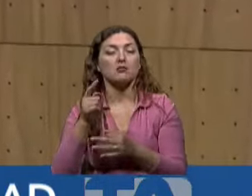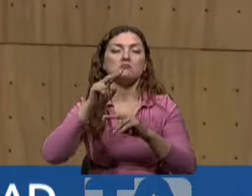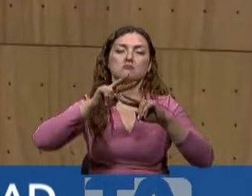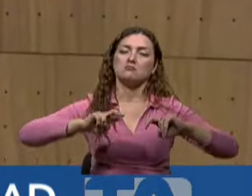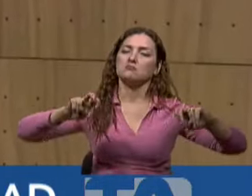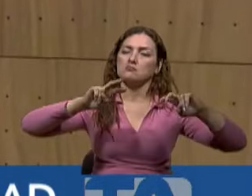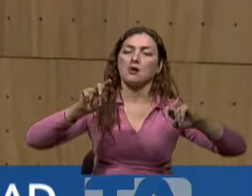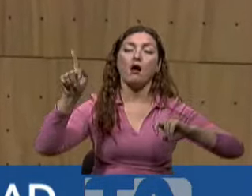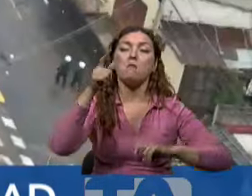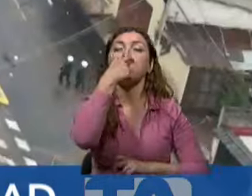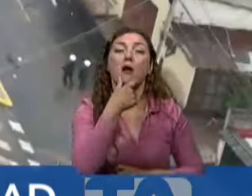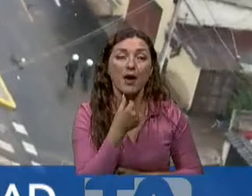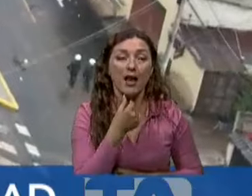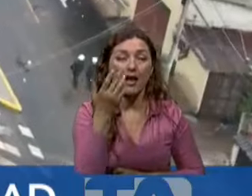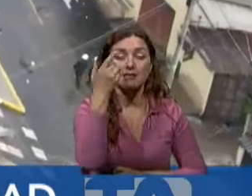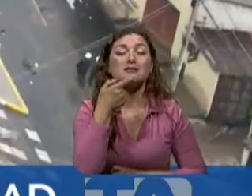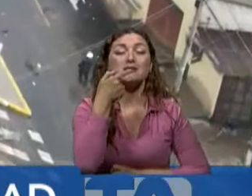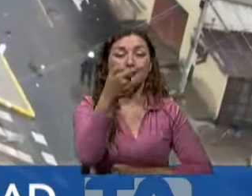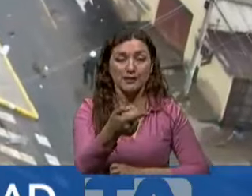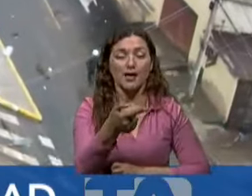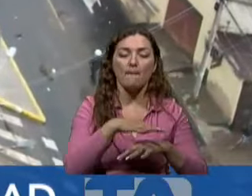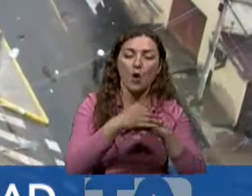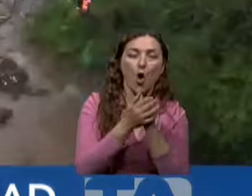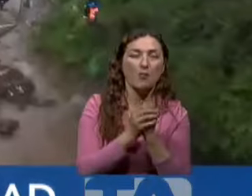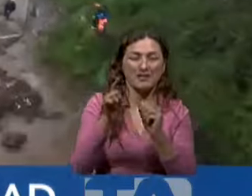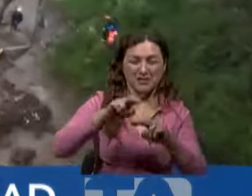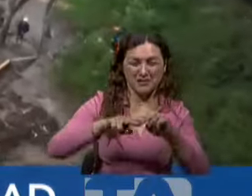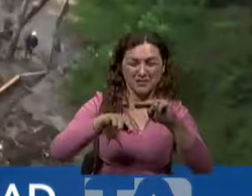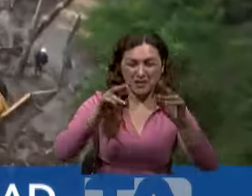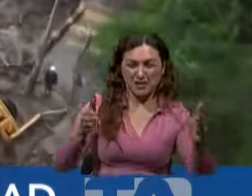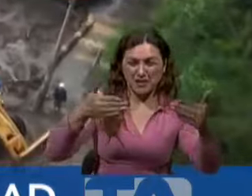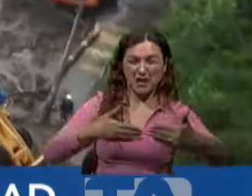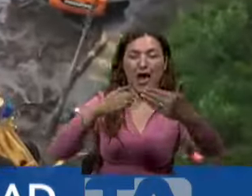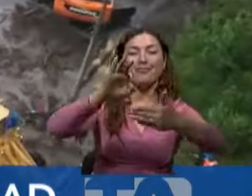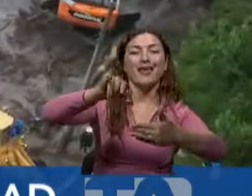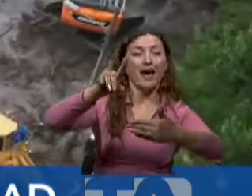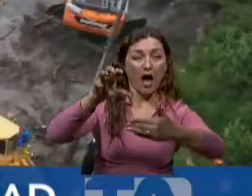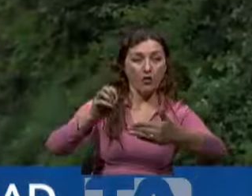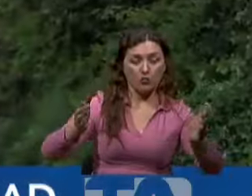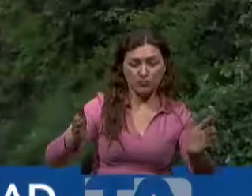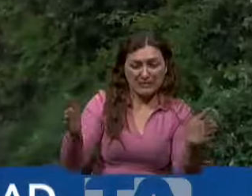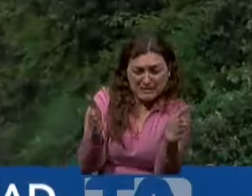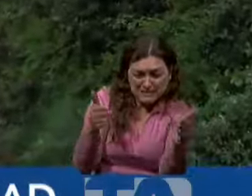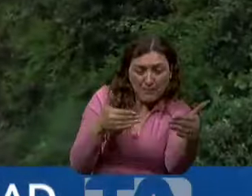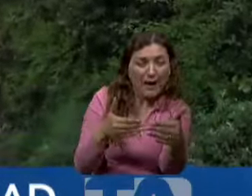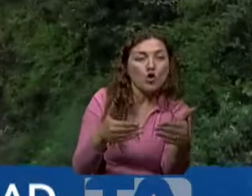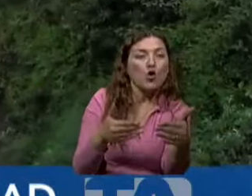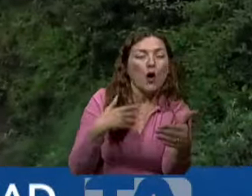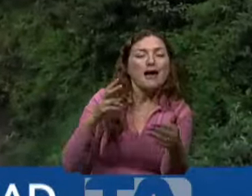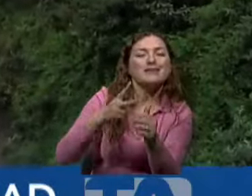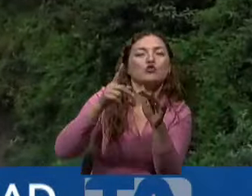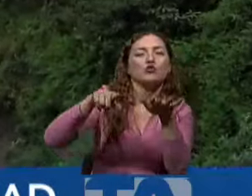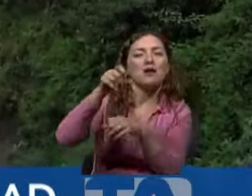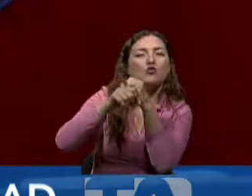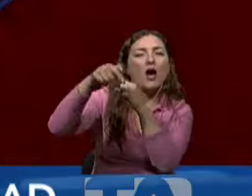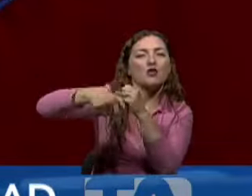parte, aprovechó para anunciar que dispuso de la ampliación de la estructura de captación de la quebrada El Tejado, proceso que iniciaría en el segundo semestre